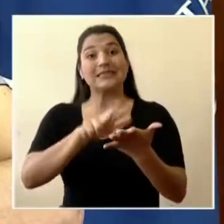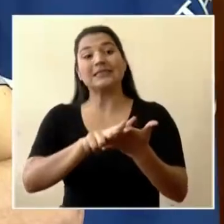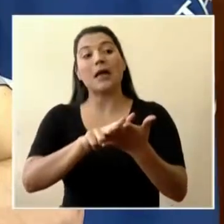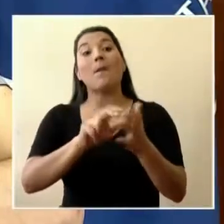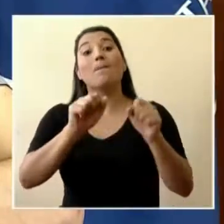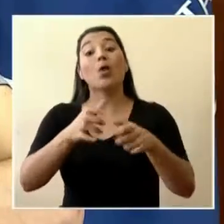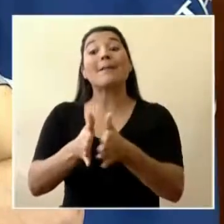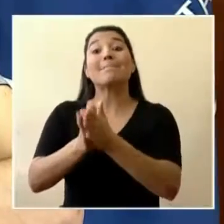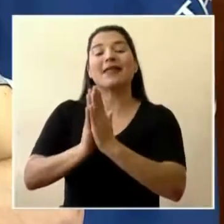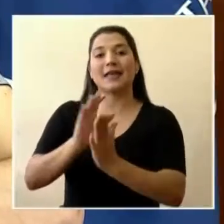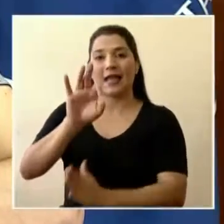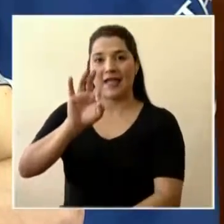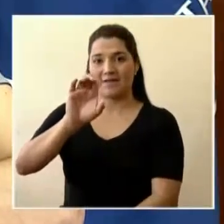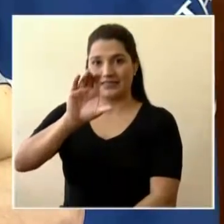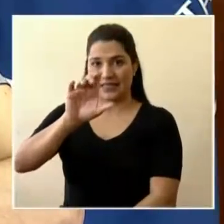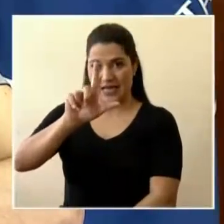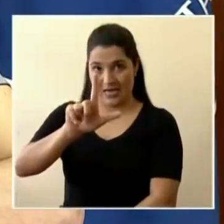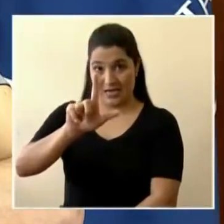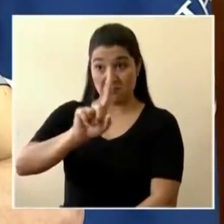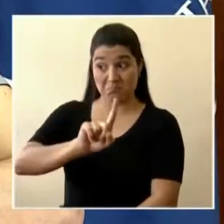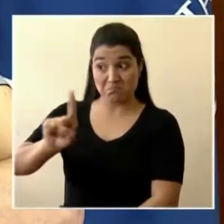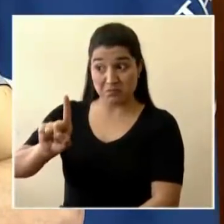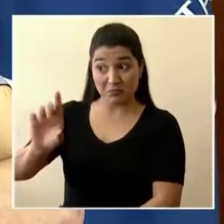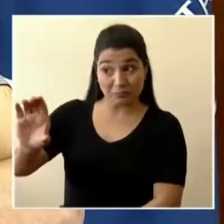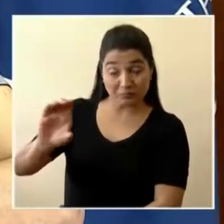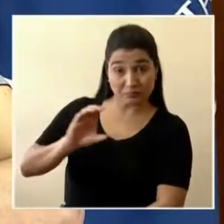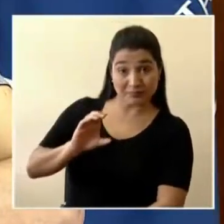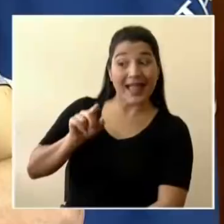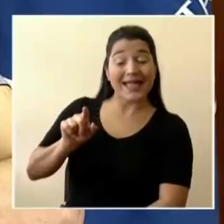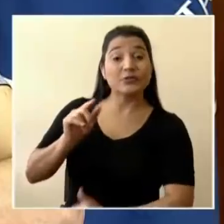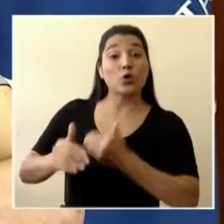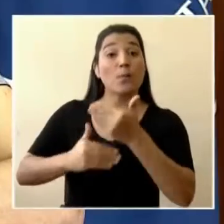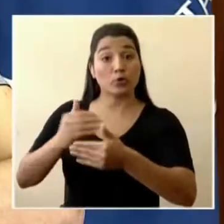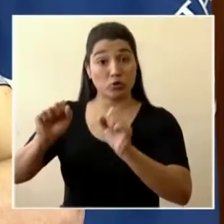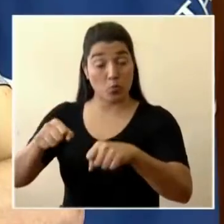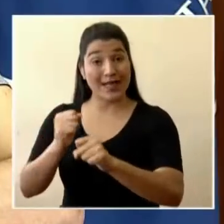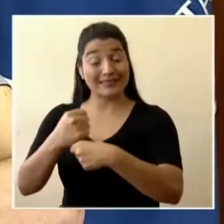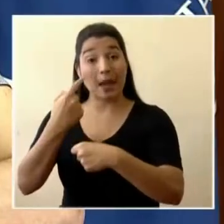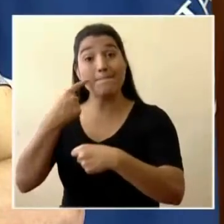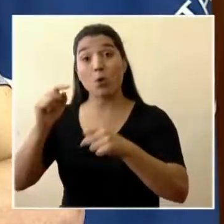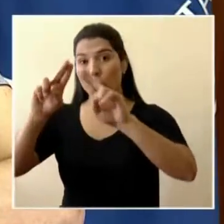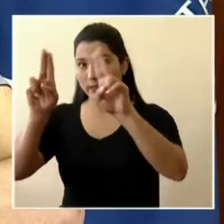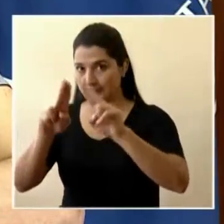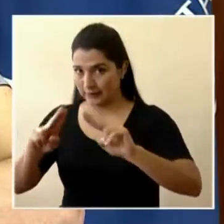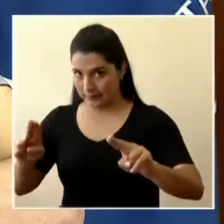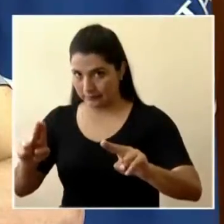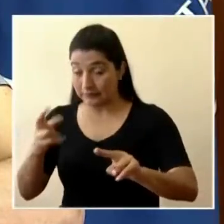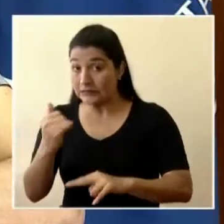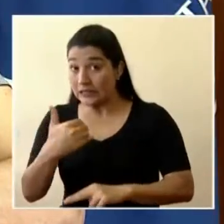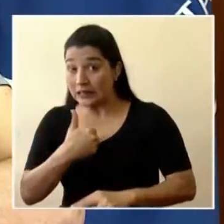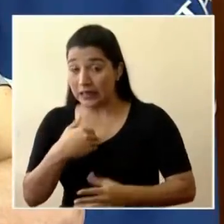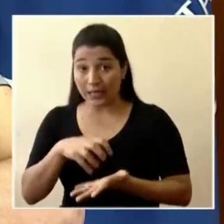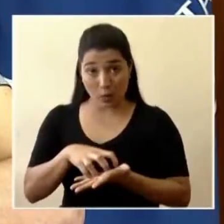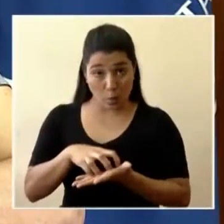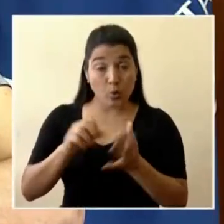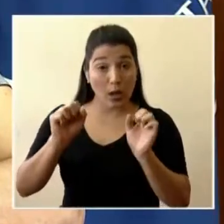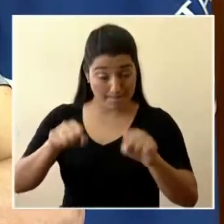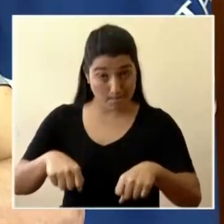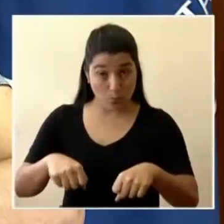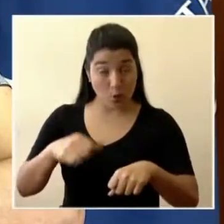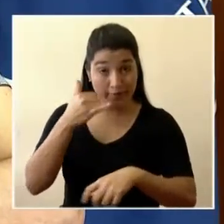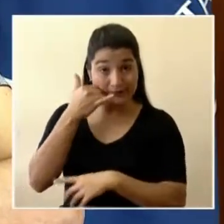Capitalización Laboral, que todos esos trámites se pueden hacer en línea y si tienen dudas pueden hacer la